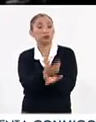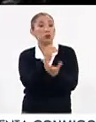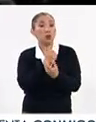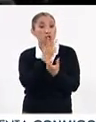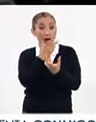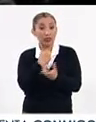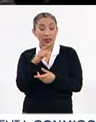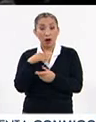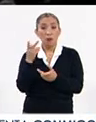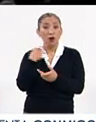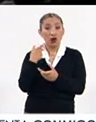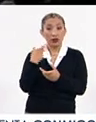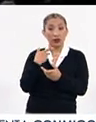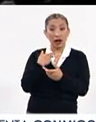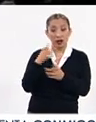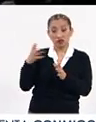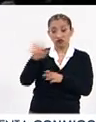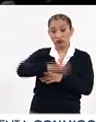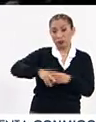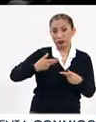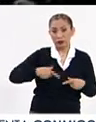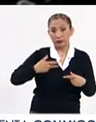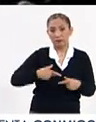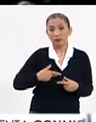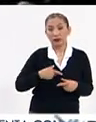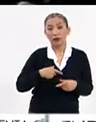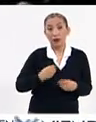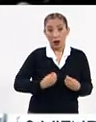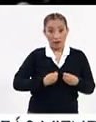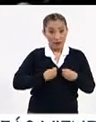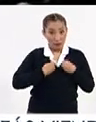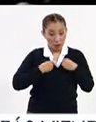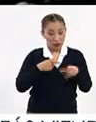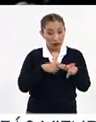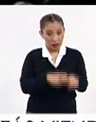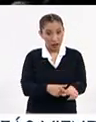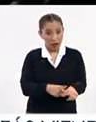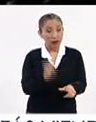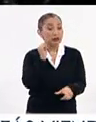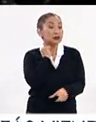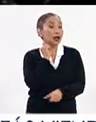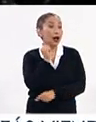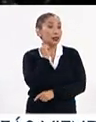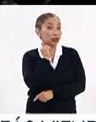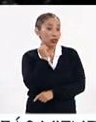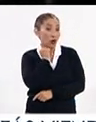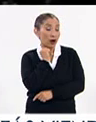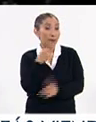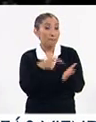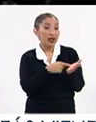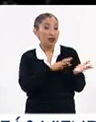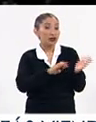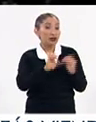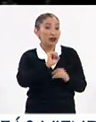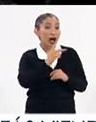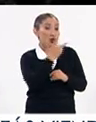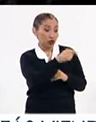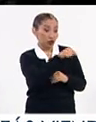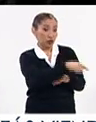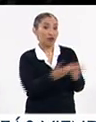de sus auditorios. Sobrevivió siendo senador en el 68. Claro,